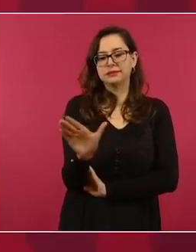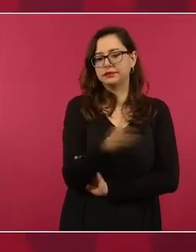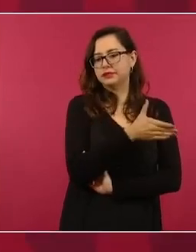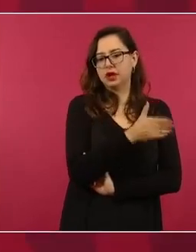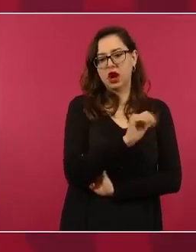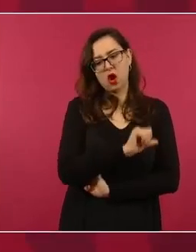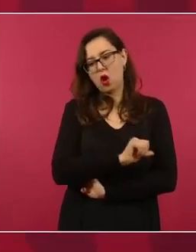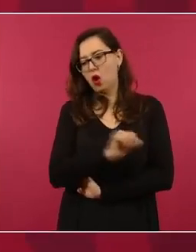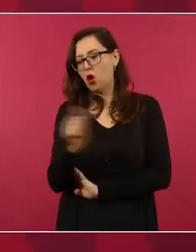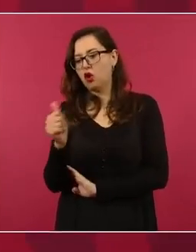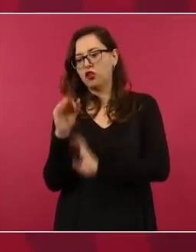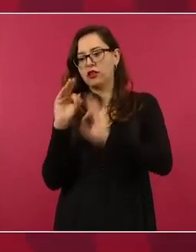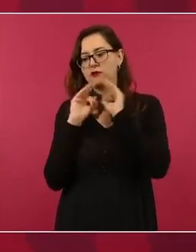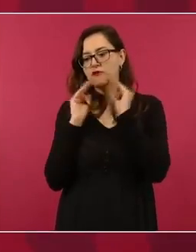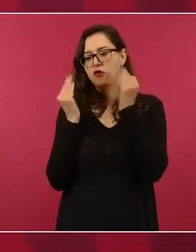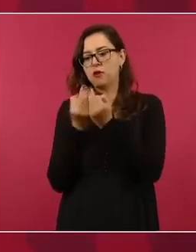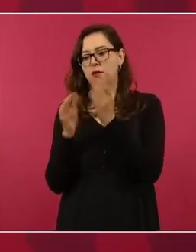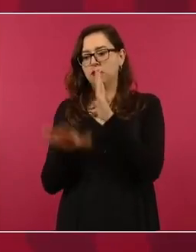en